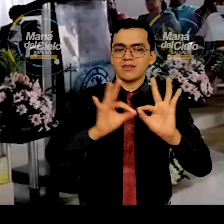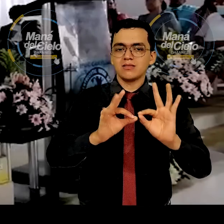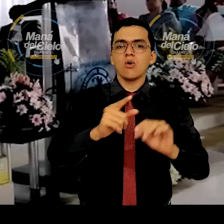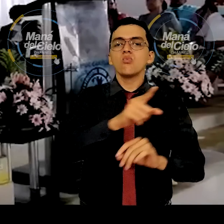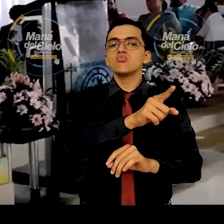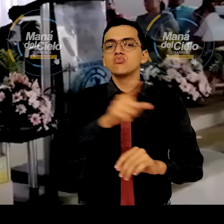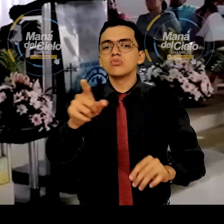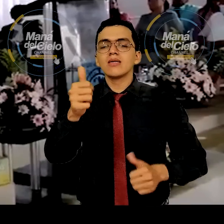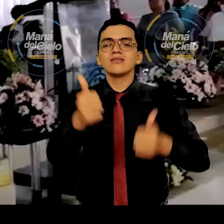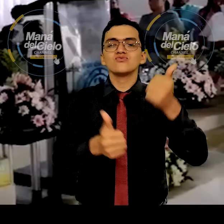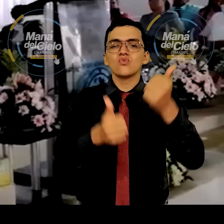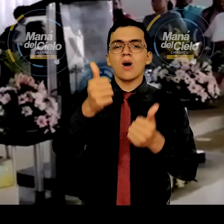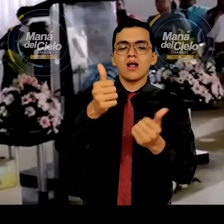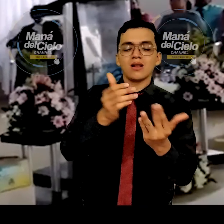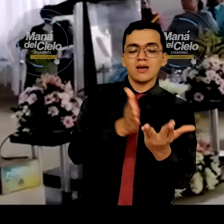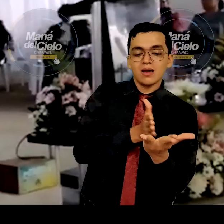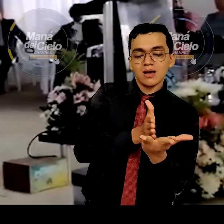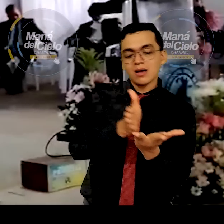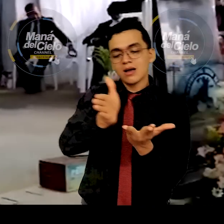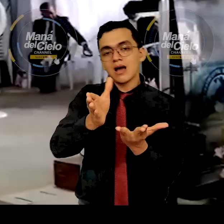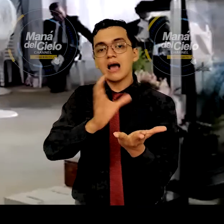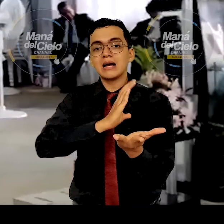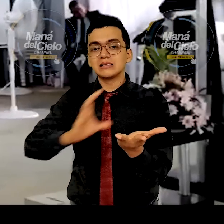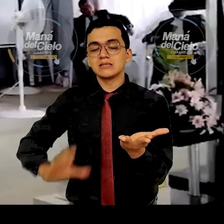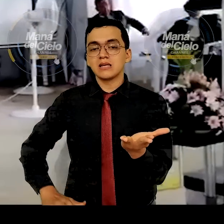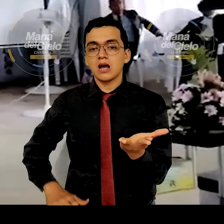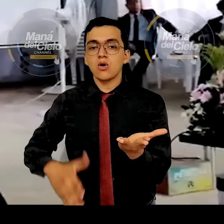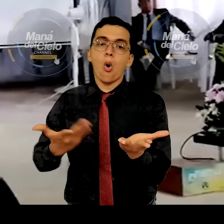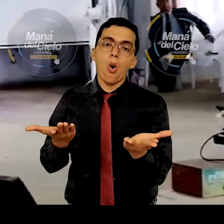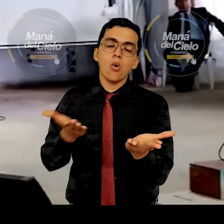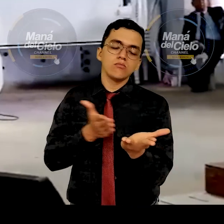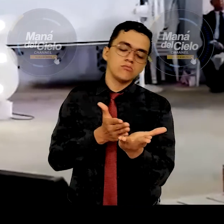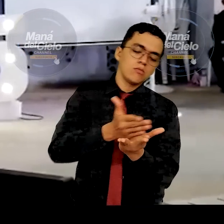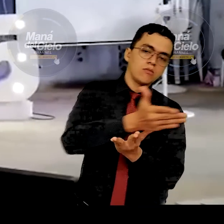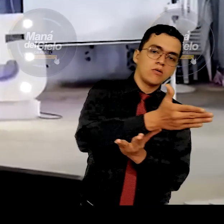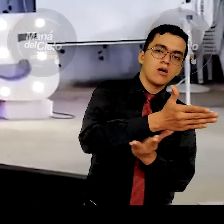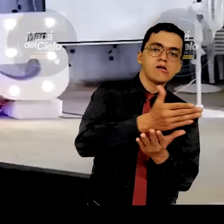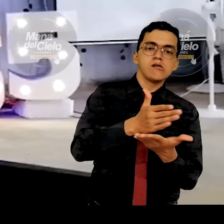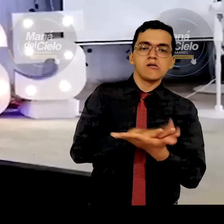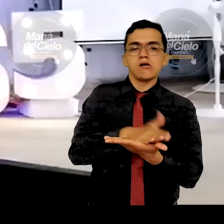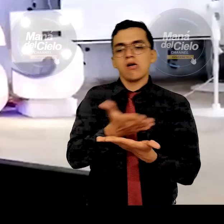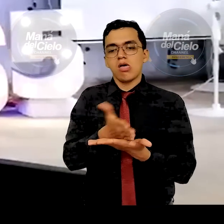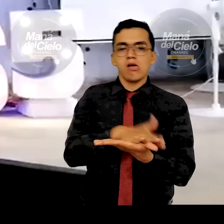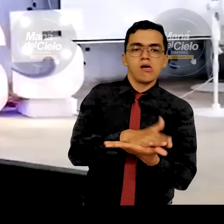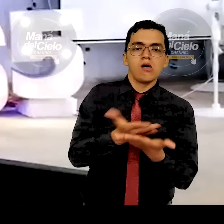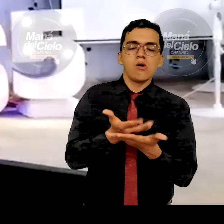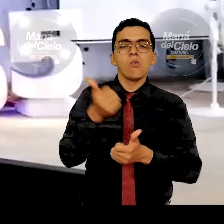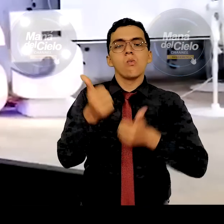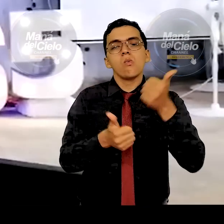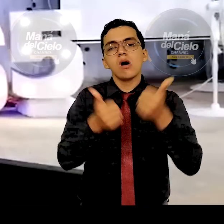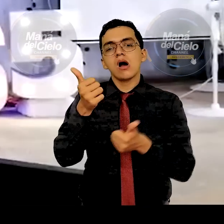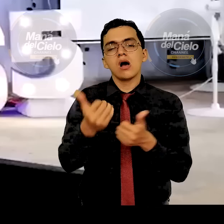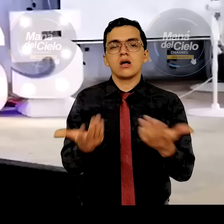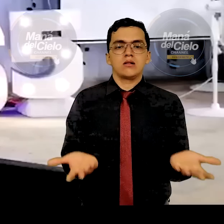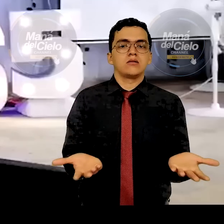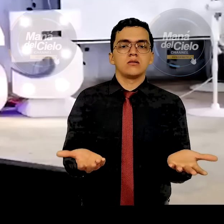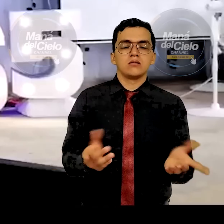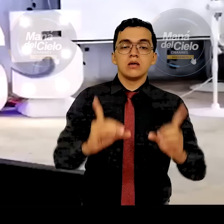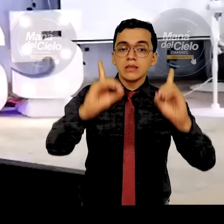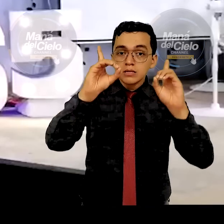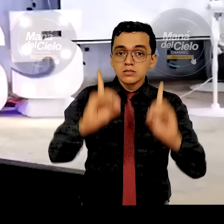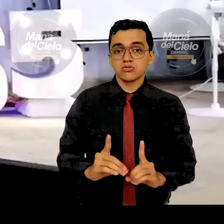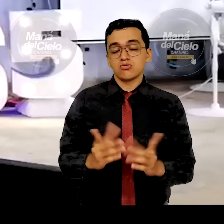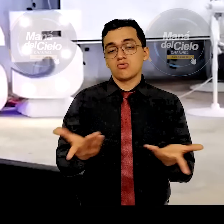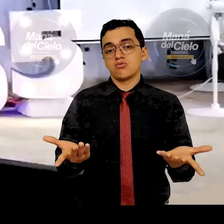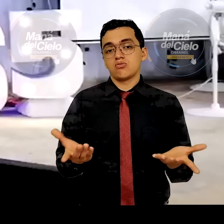cristianos o si nosotros andamos creyendo todo lo que hay por ahí. Usted decida. Porque ser cristiano, como